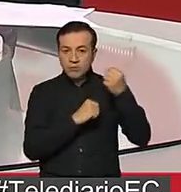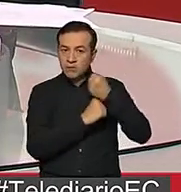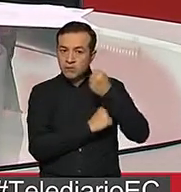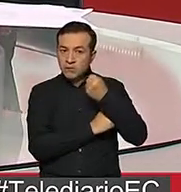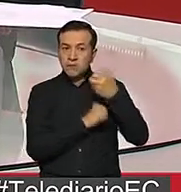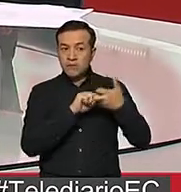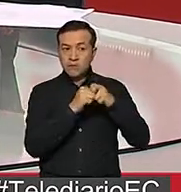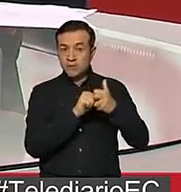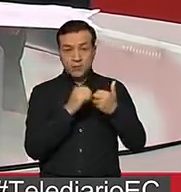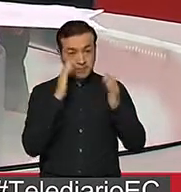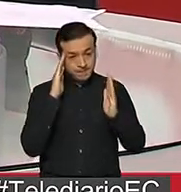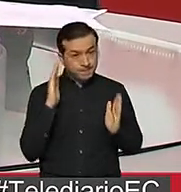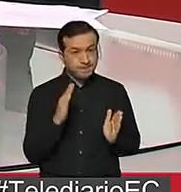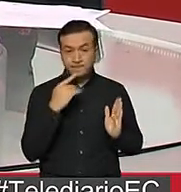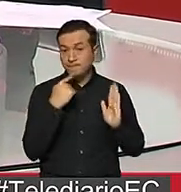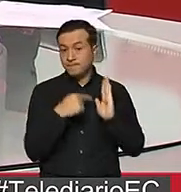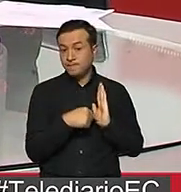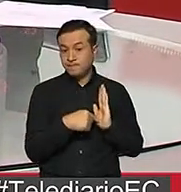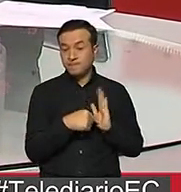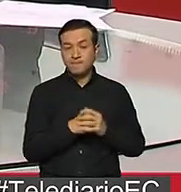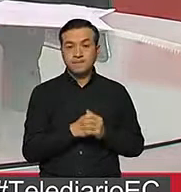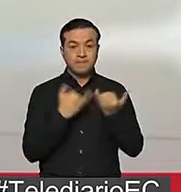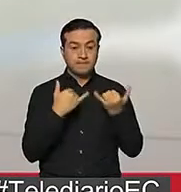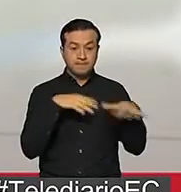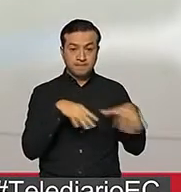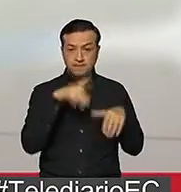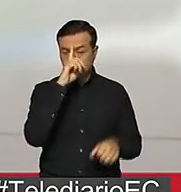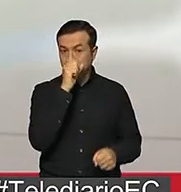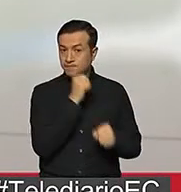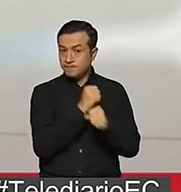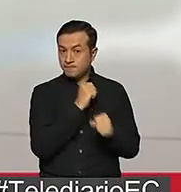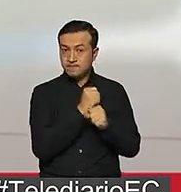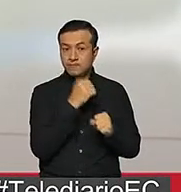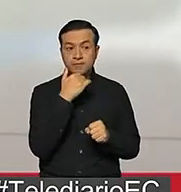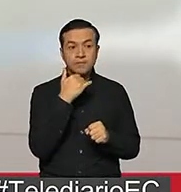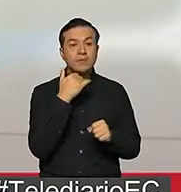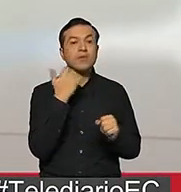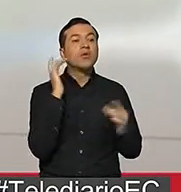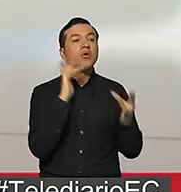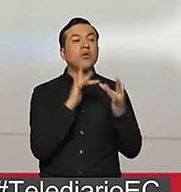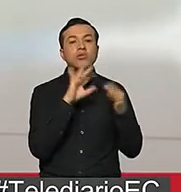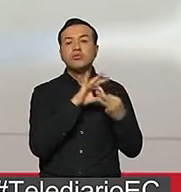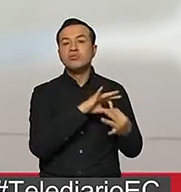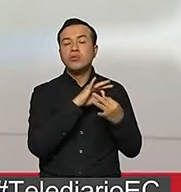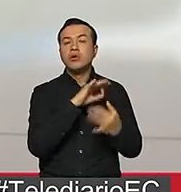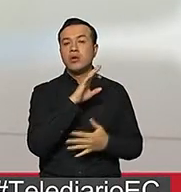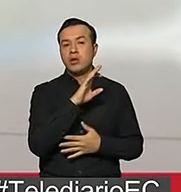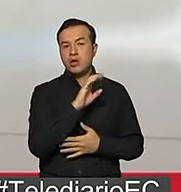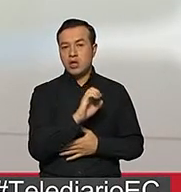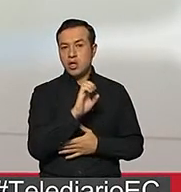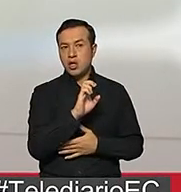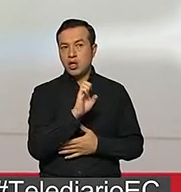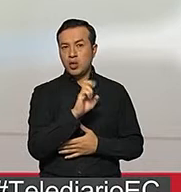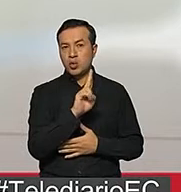problemática y aquí trabajamos de manera coordinada particularmente con el eco 911 con comisión de tránsito del ecuador y